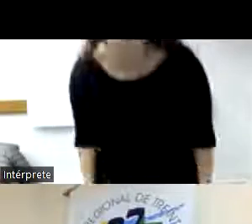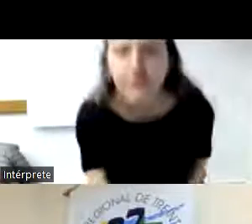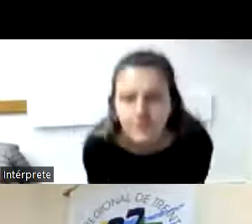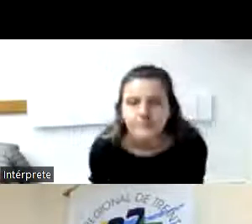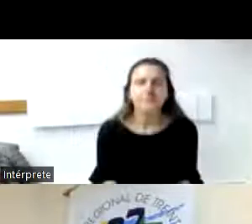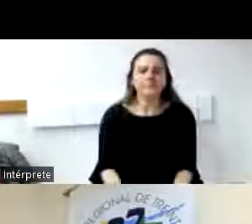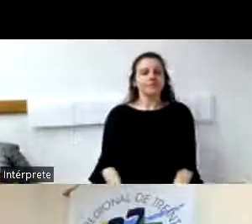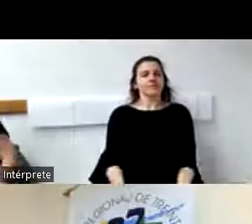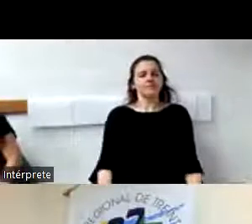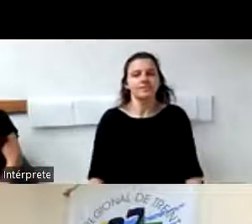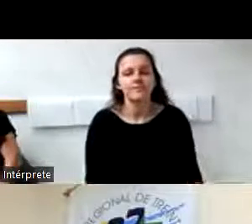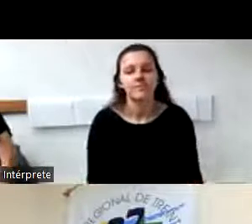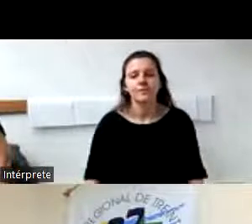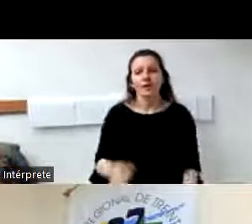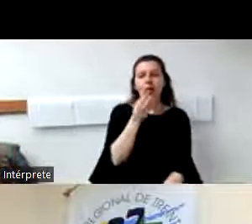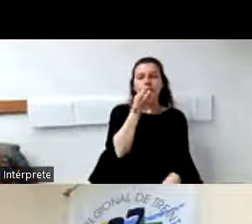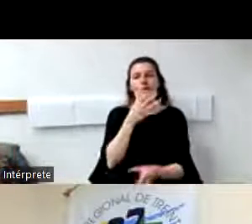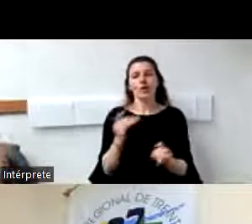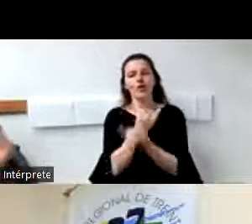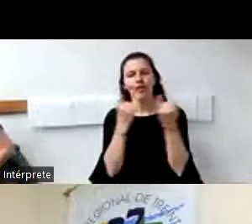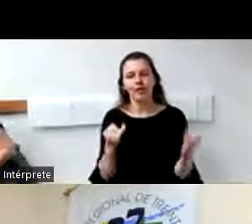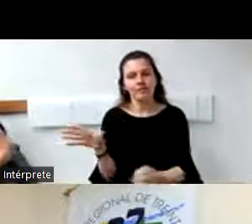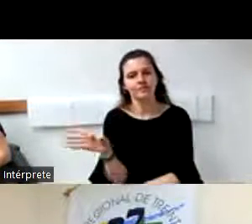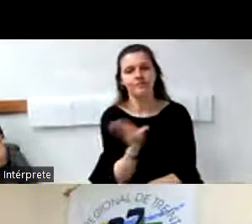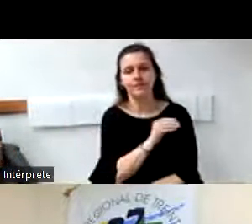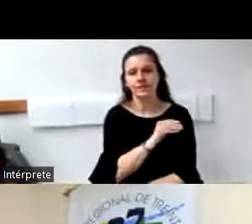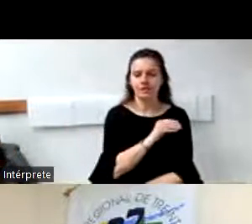Hola, buenos días a todos y todas. Gracias, Agustín.